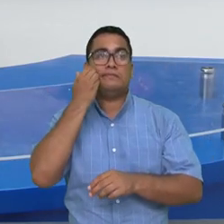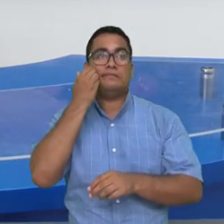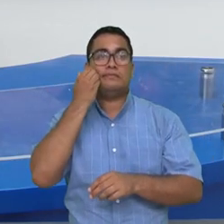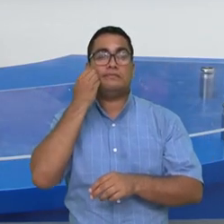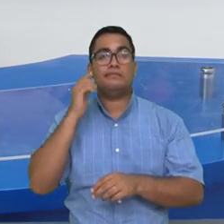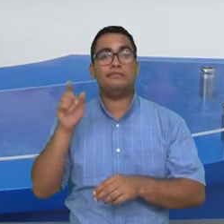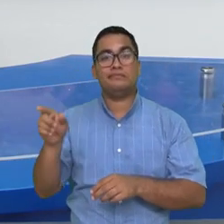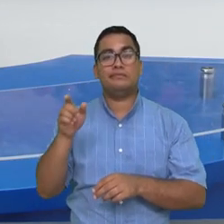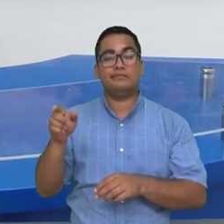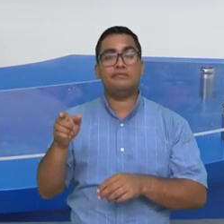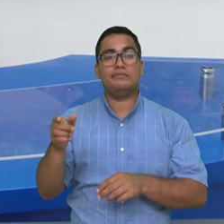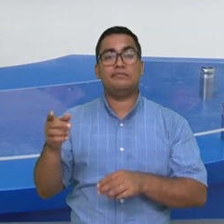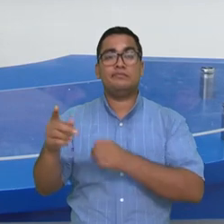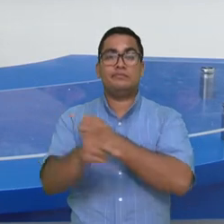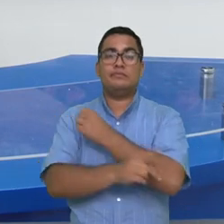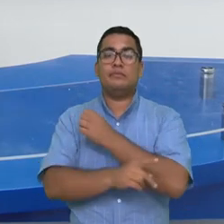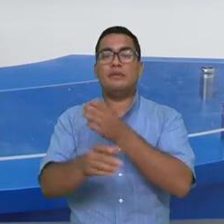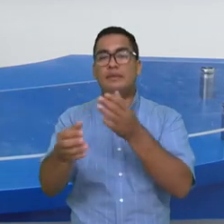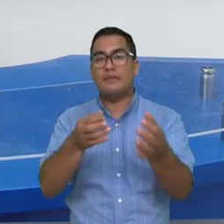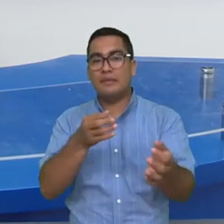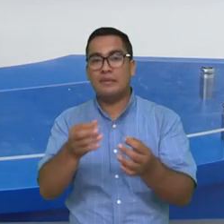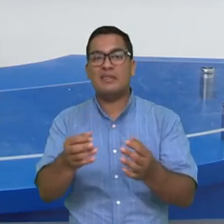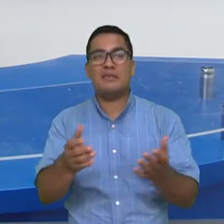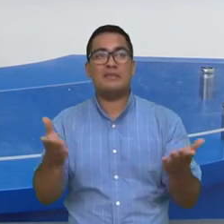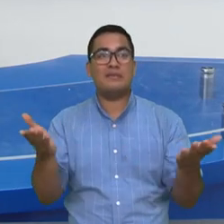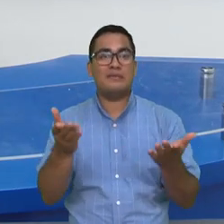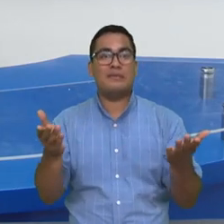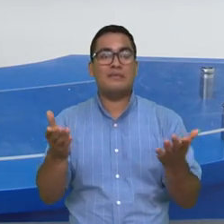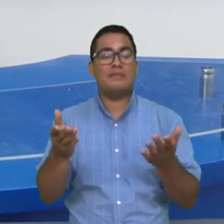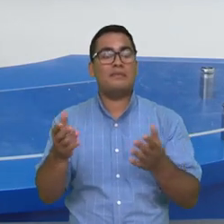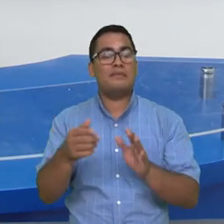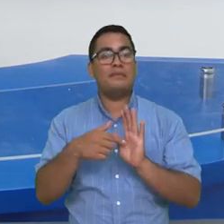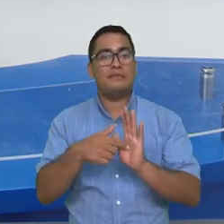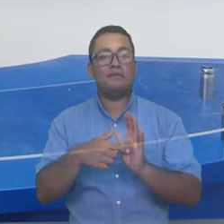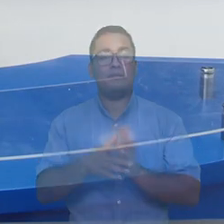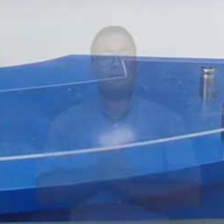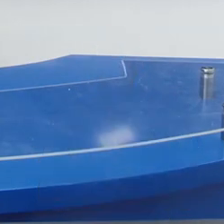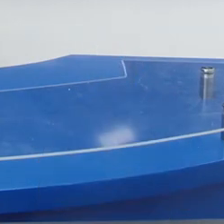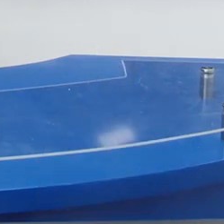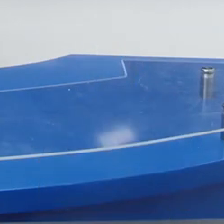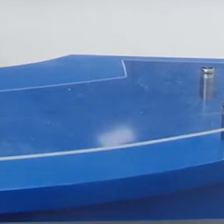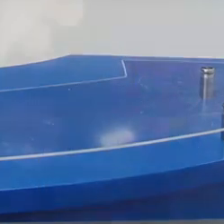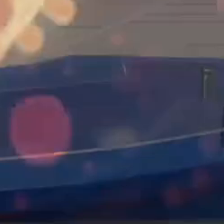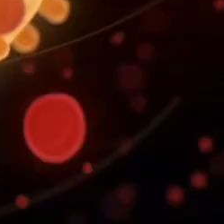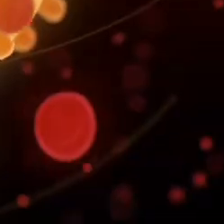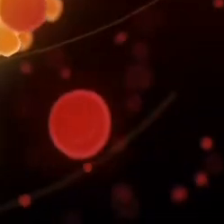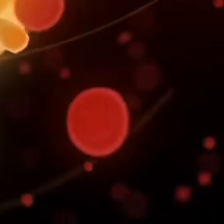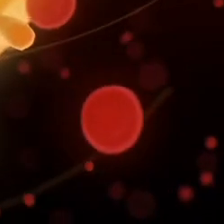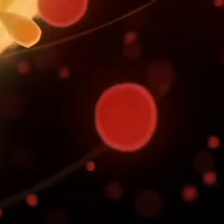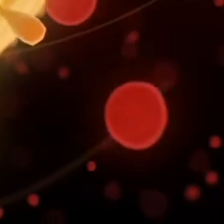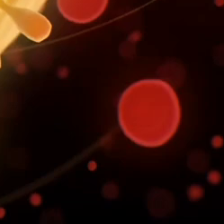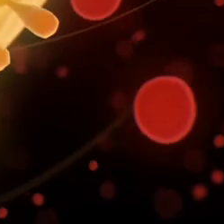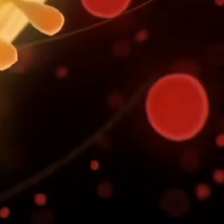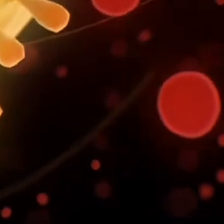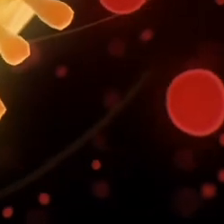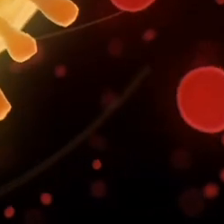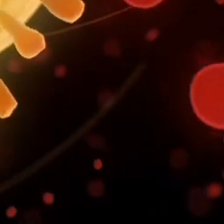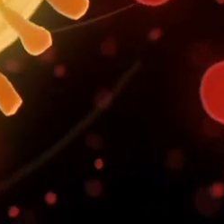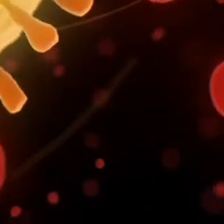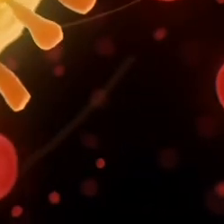su territorio. Esto y otros detalles se los presentamos en el siguiente reporte. Veamos.